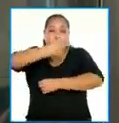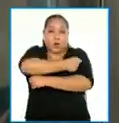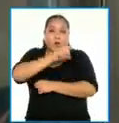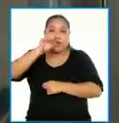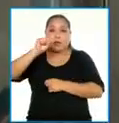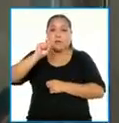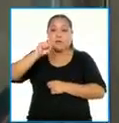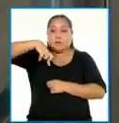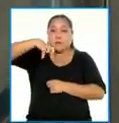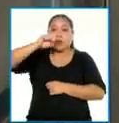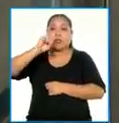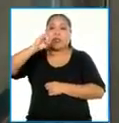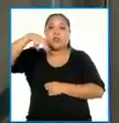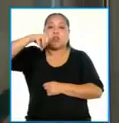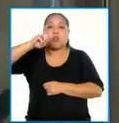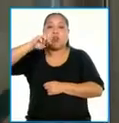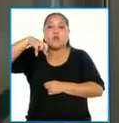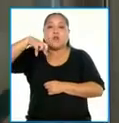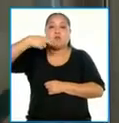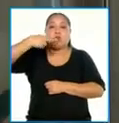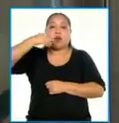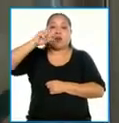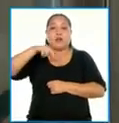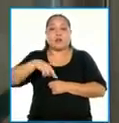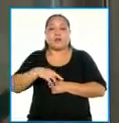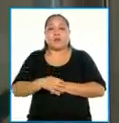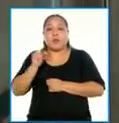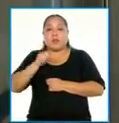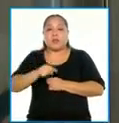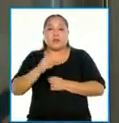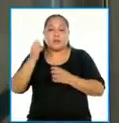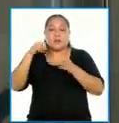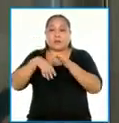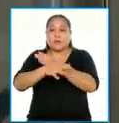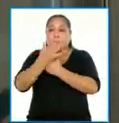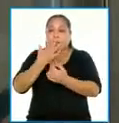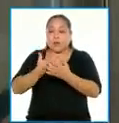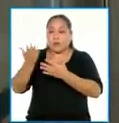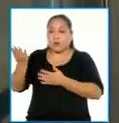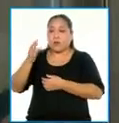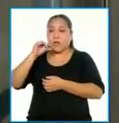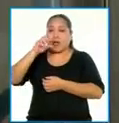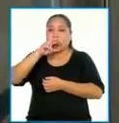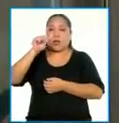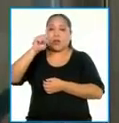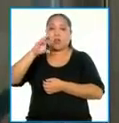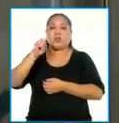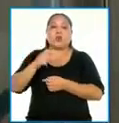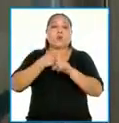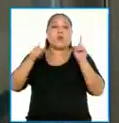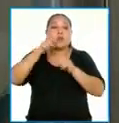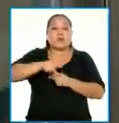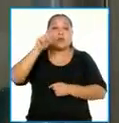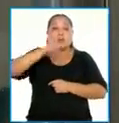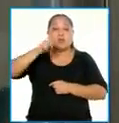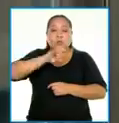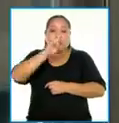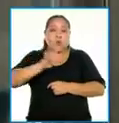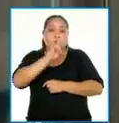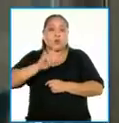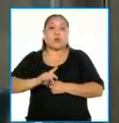permanecen en manos del fiscal Carrasco, pero que podrían ser, por ejemplo, utilizadas para el personal de la primera línea de atención que